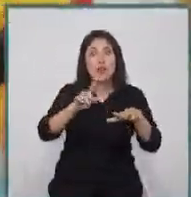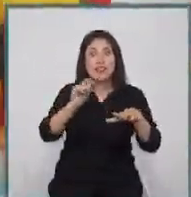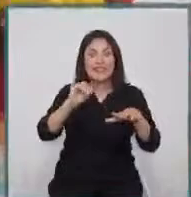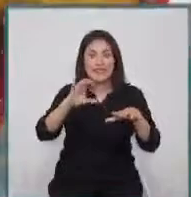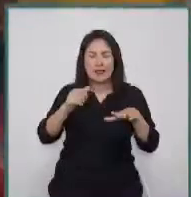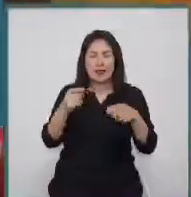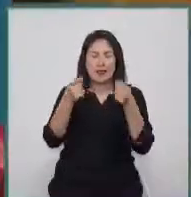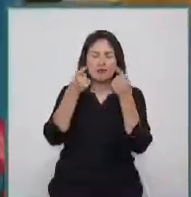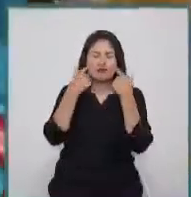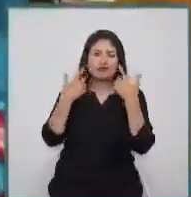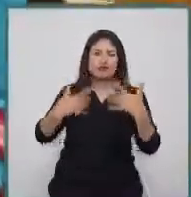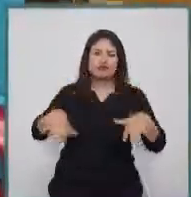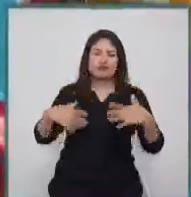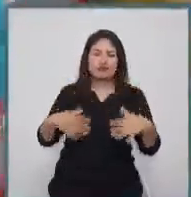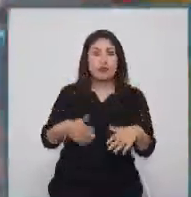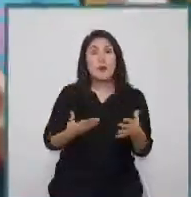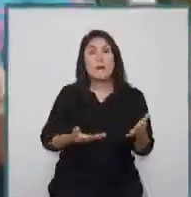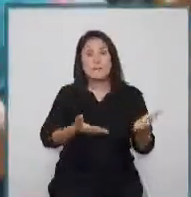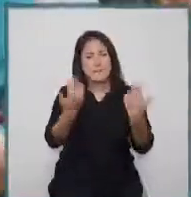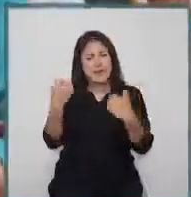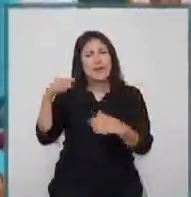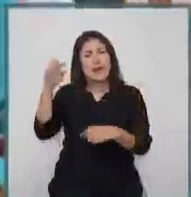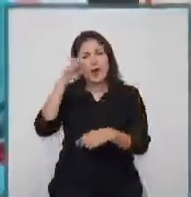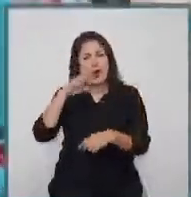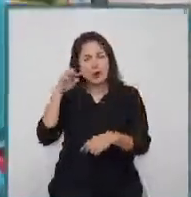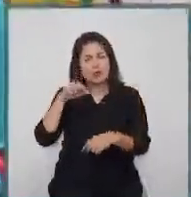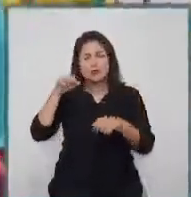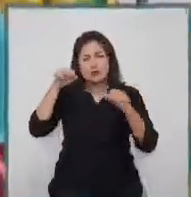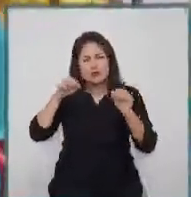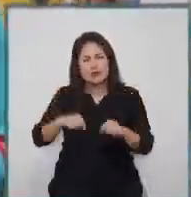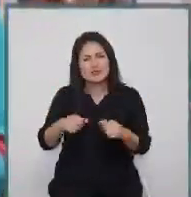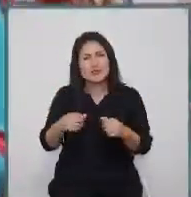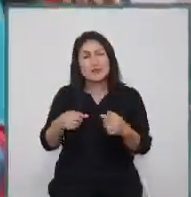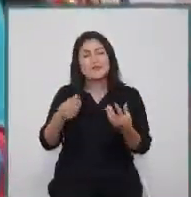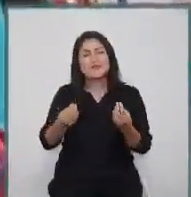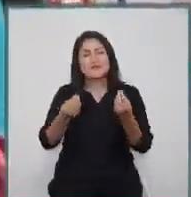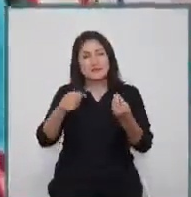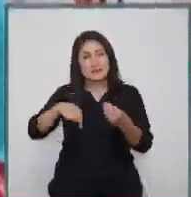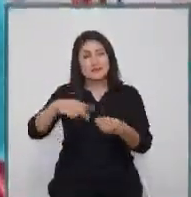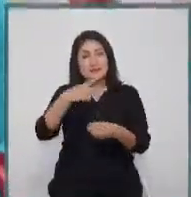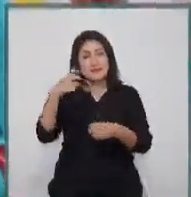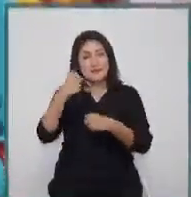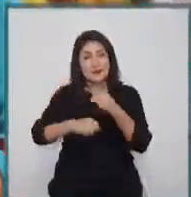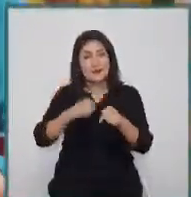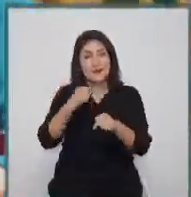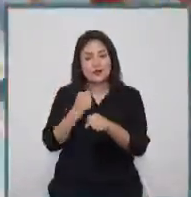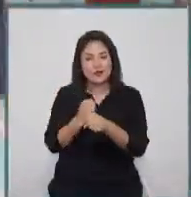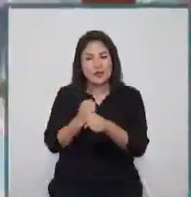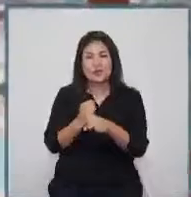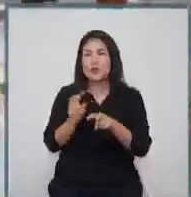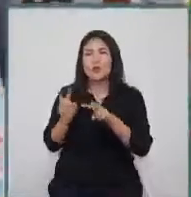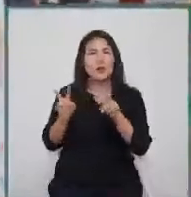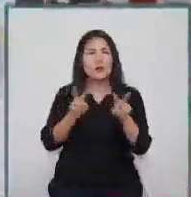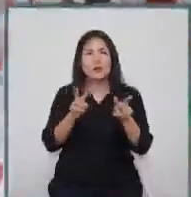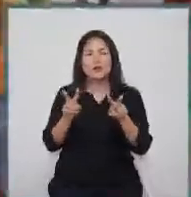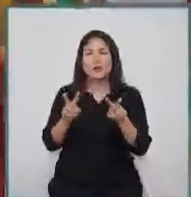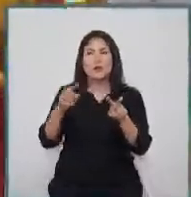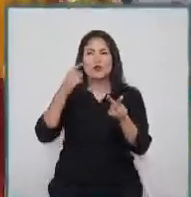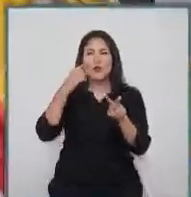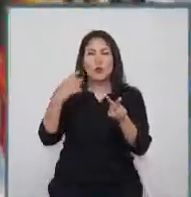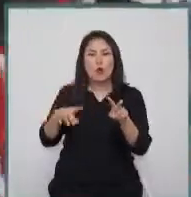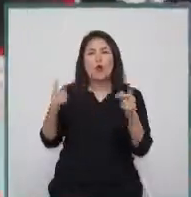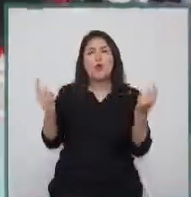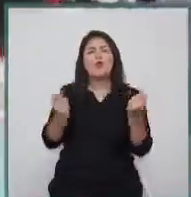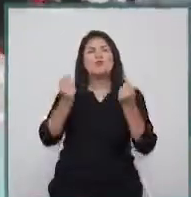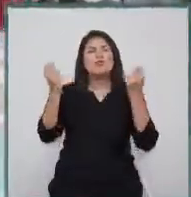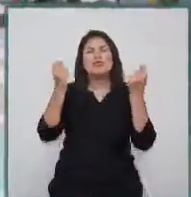acá a 2 cuadras. ¡Majestuoso! Tienen que venir a Puno porque hablando del Bicentenario, aquí podemos entender que